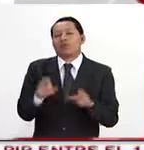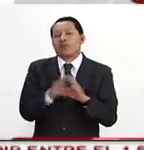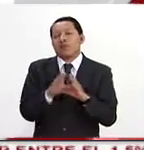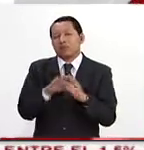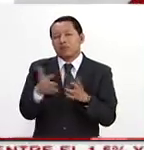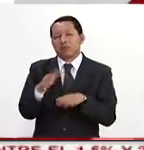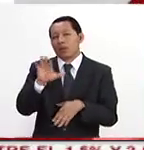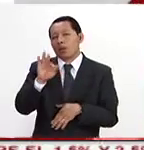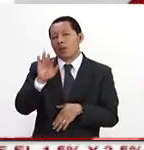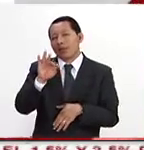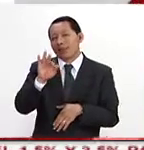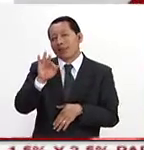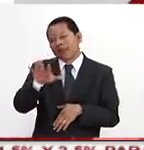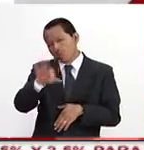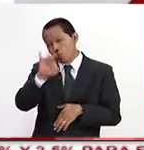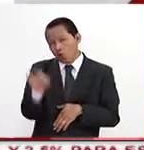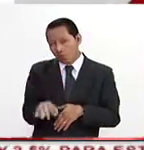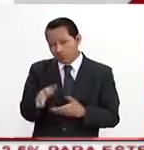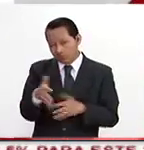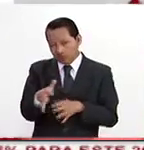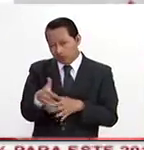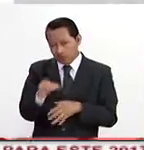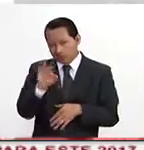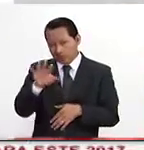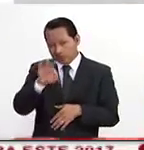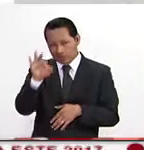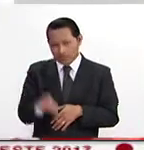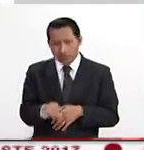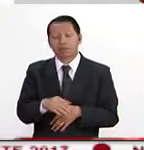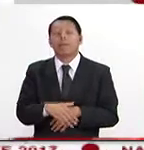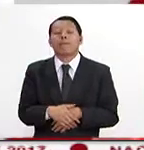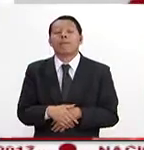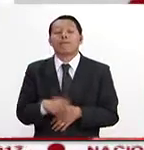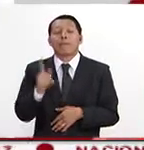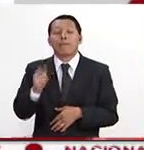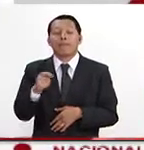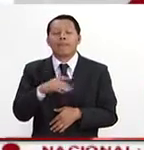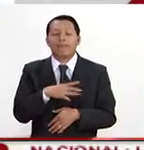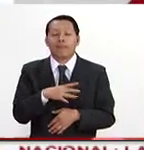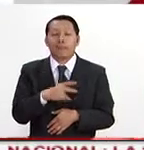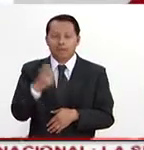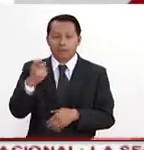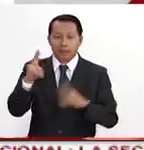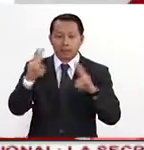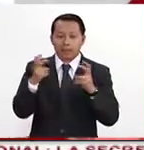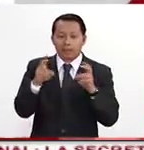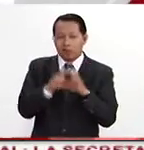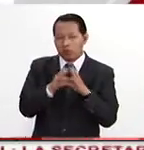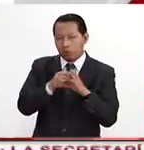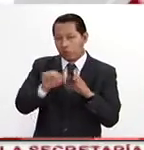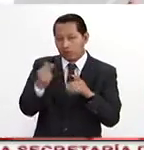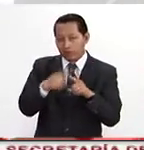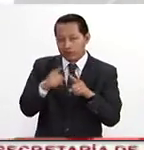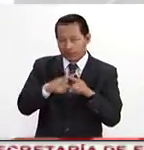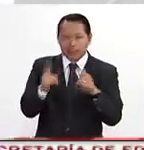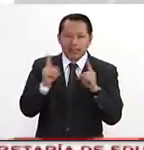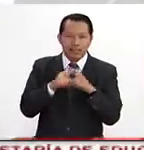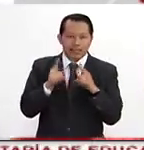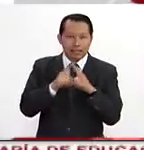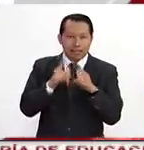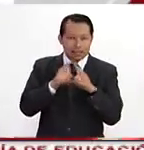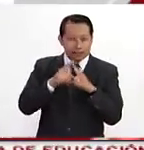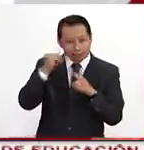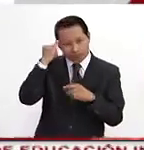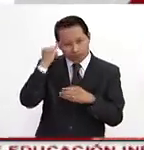45 45 no no es de ahí que en este tema como en otros la iglesia propone